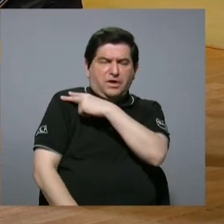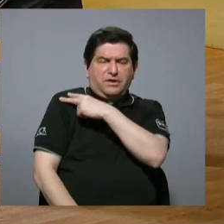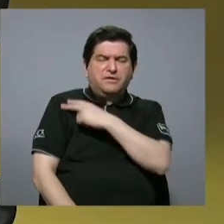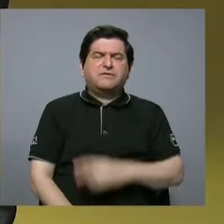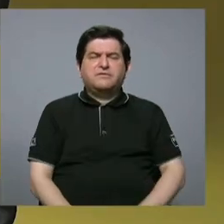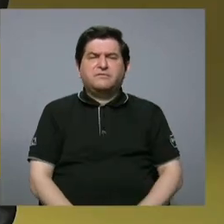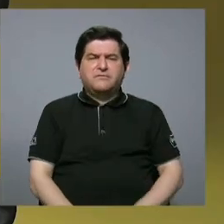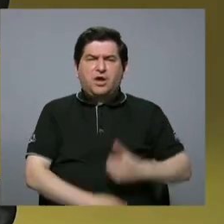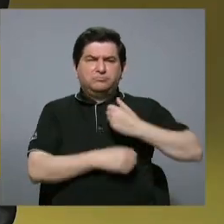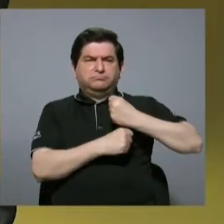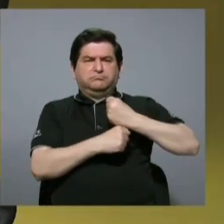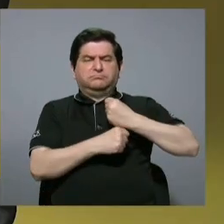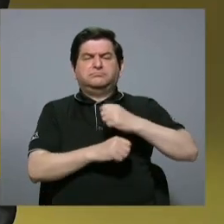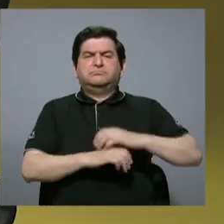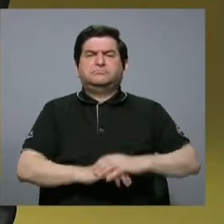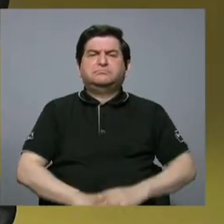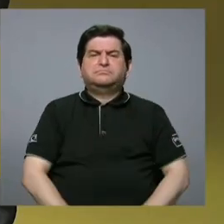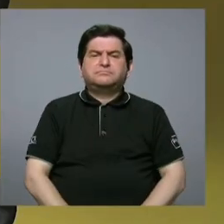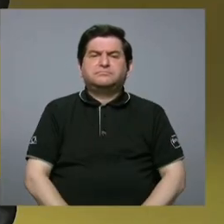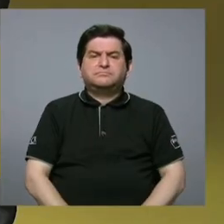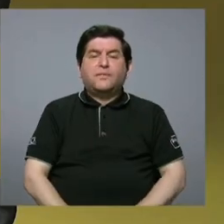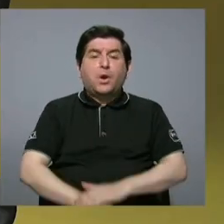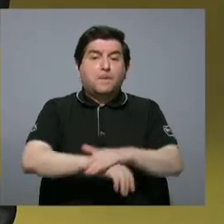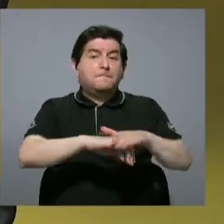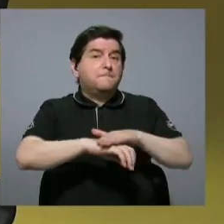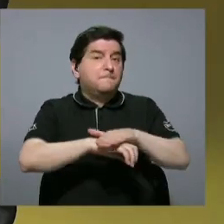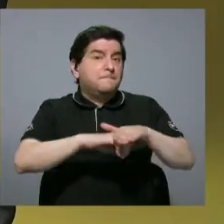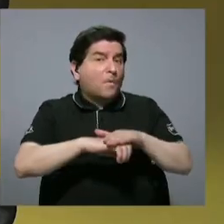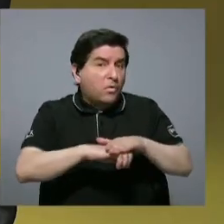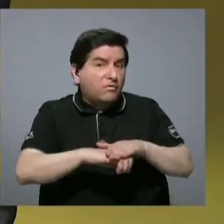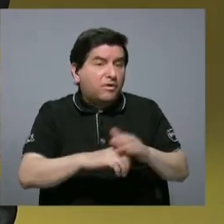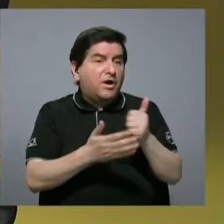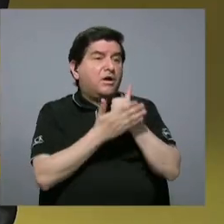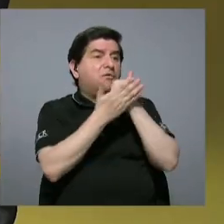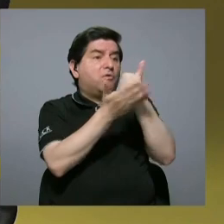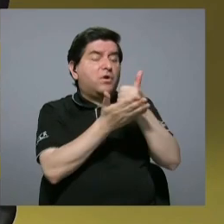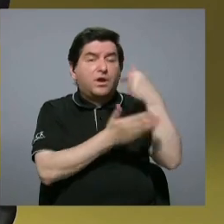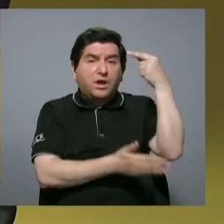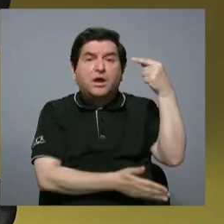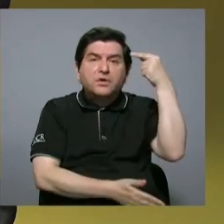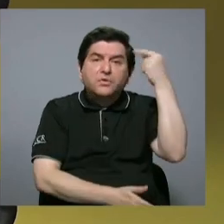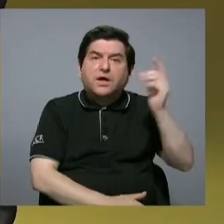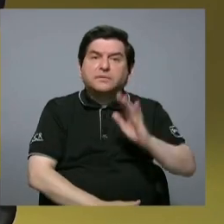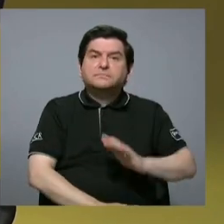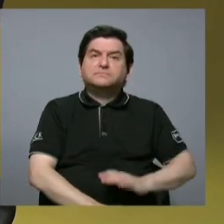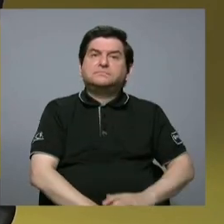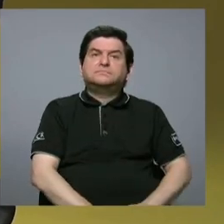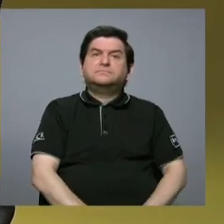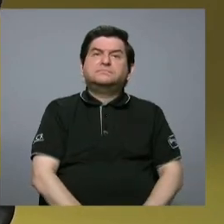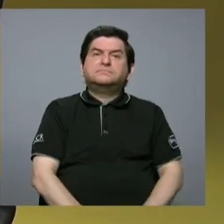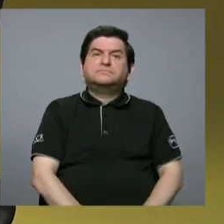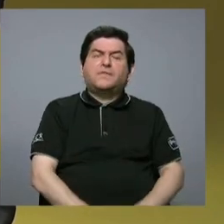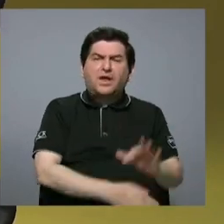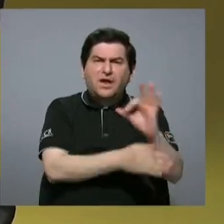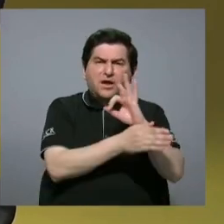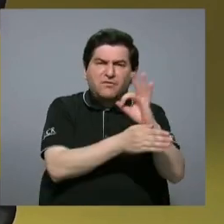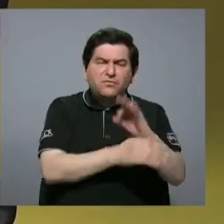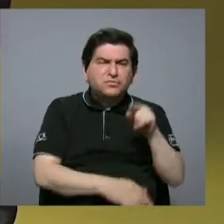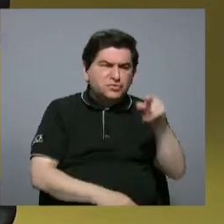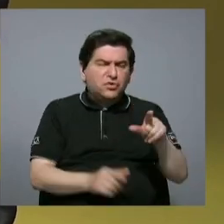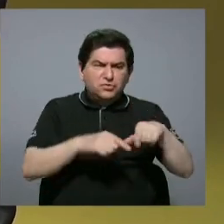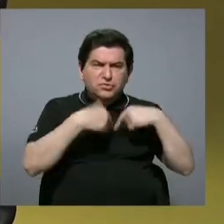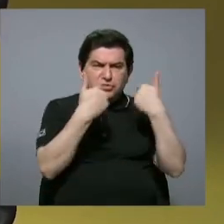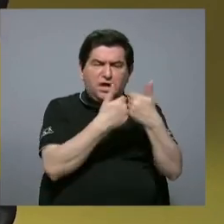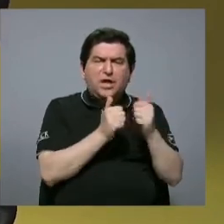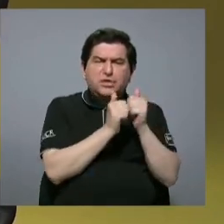comandante, que por favor ayude al gobierno, ¿verdad? Que la función del escuadrón de